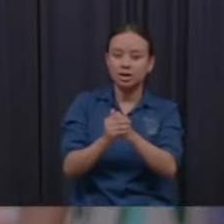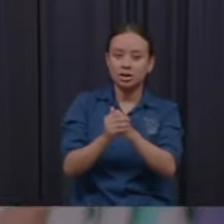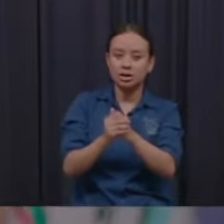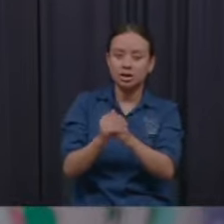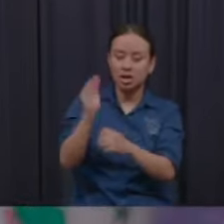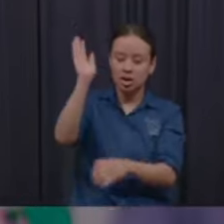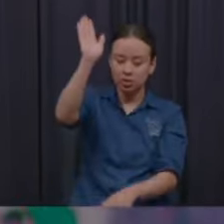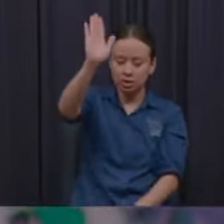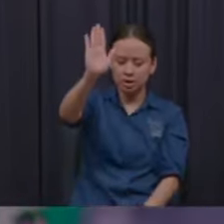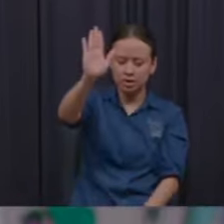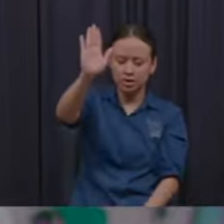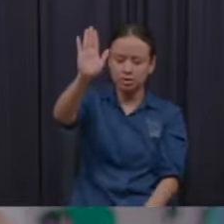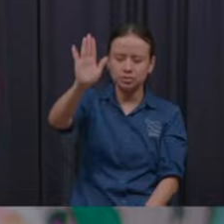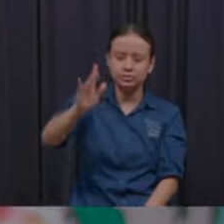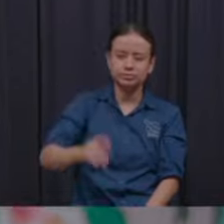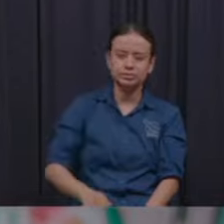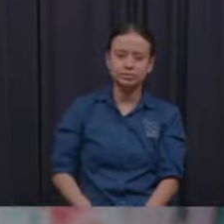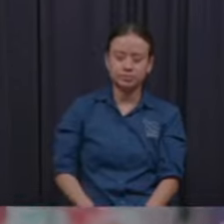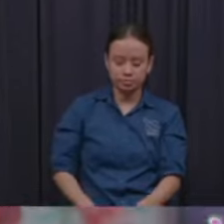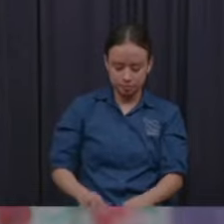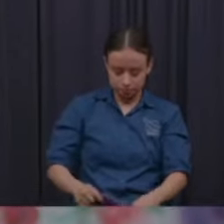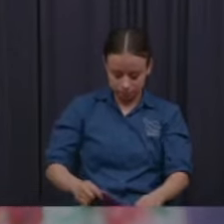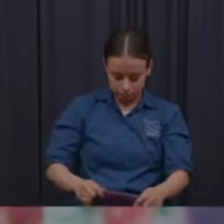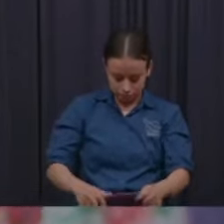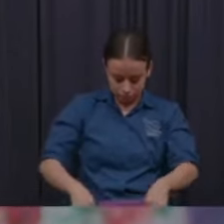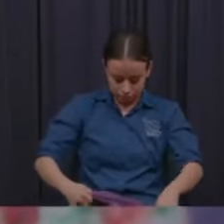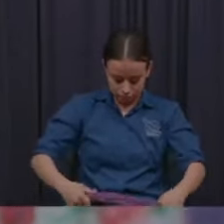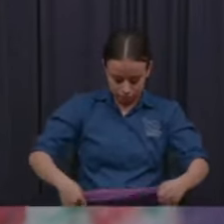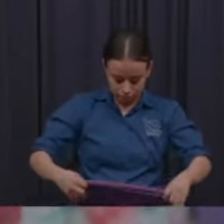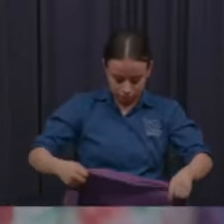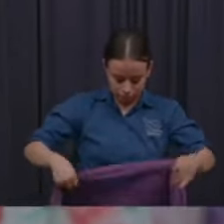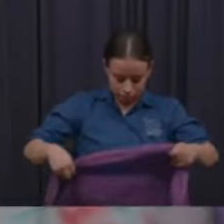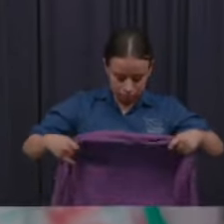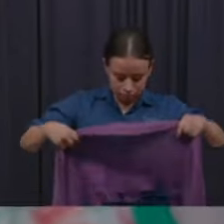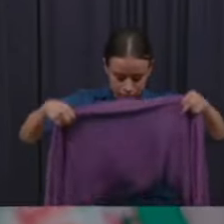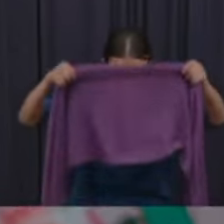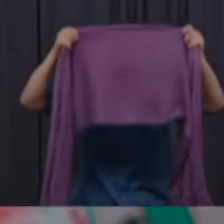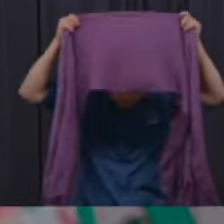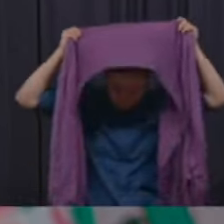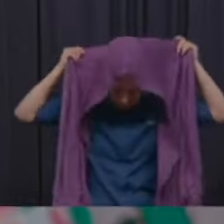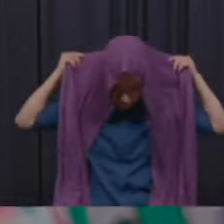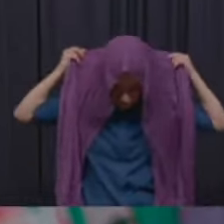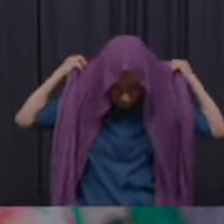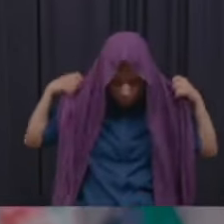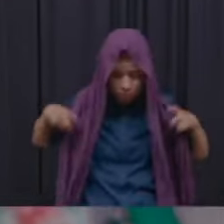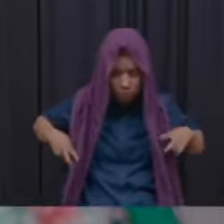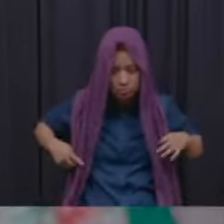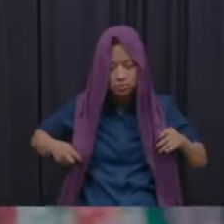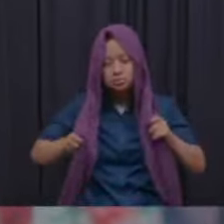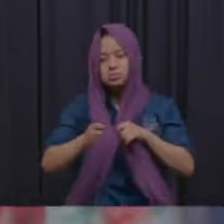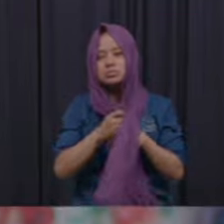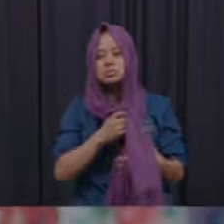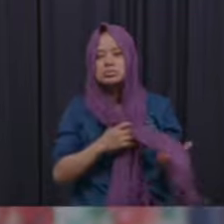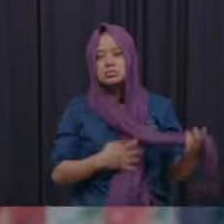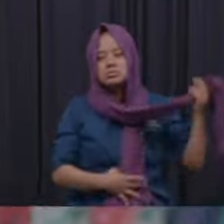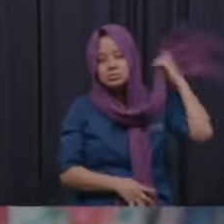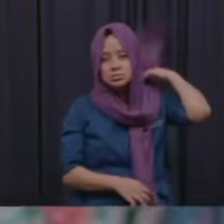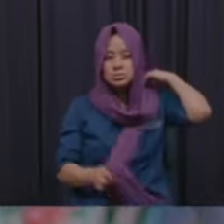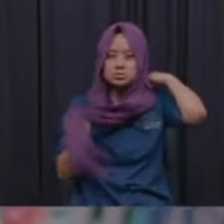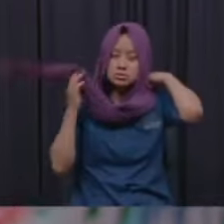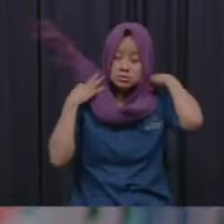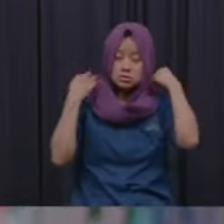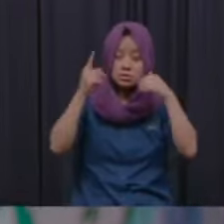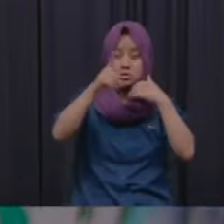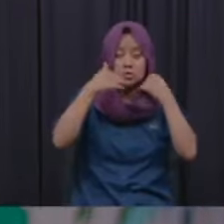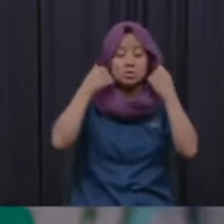nuevos hermanos nuestros para poder orar por él? Si usted puede aún apuntarle